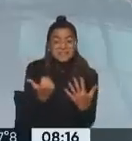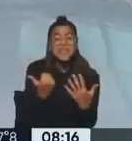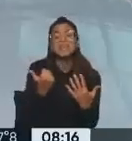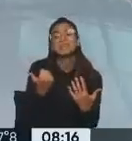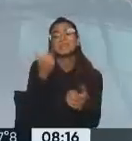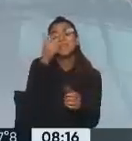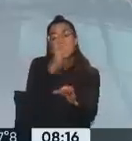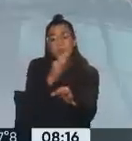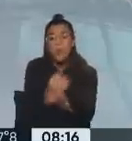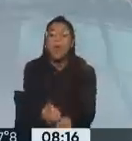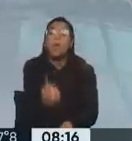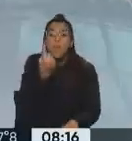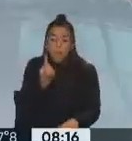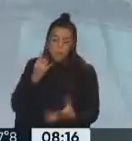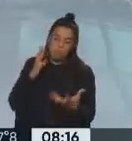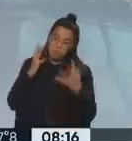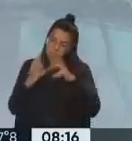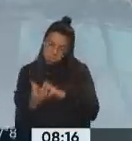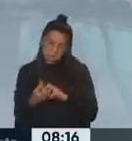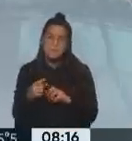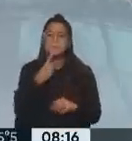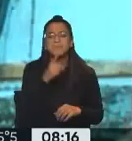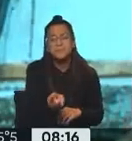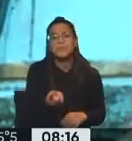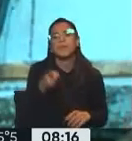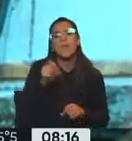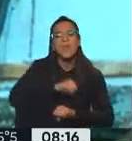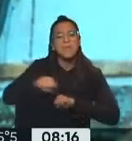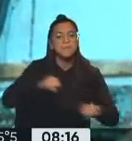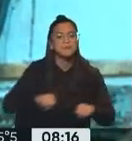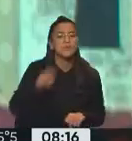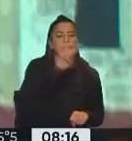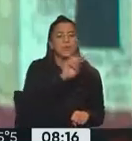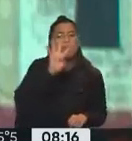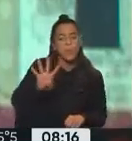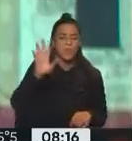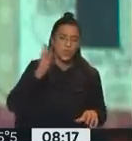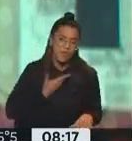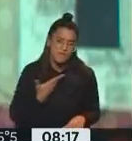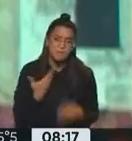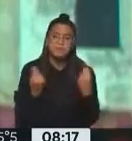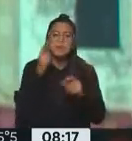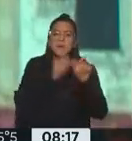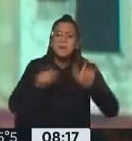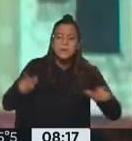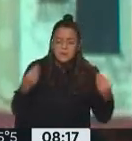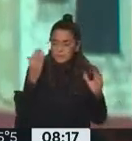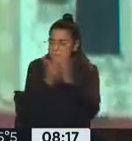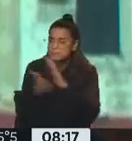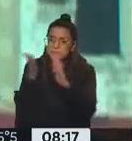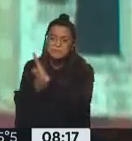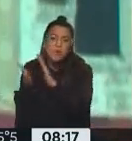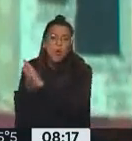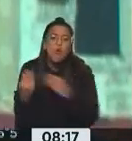sido destruidos en ucrania desde la invasión del 24 de febrero y qué pasa con la gente por dónde sale